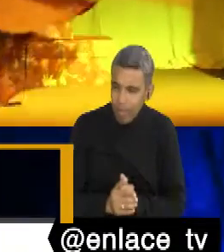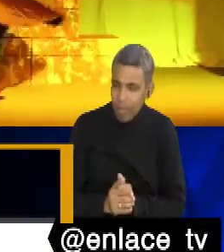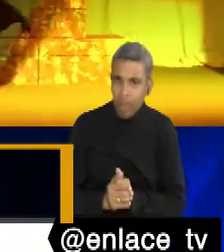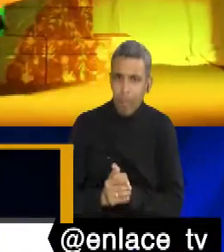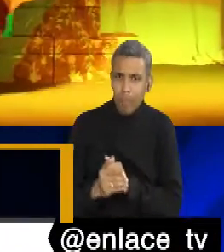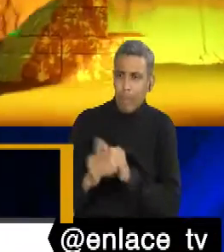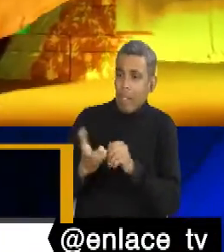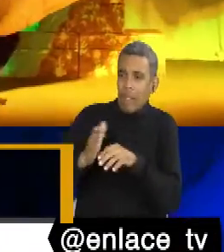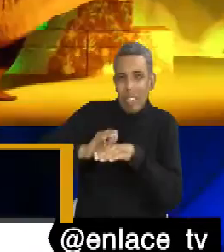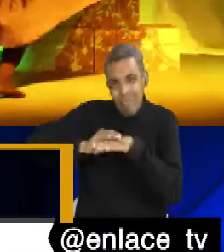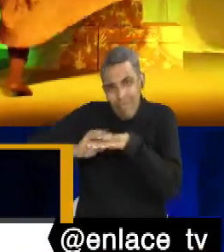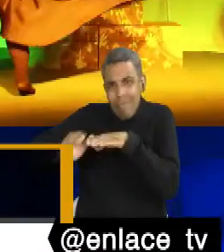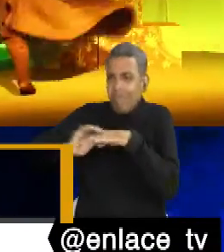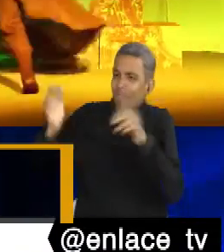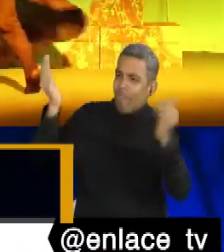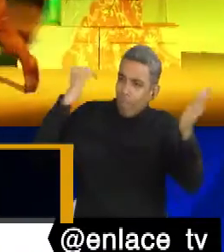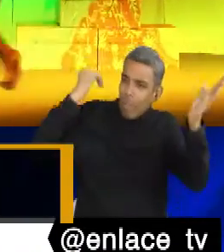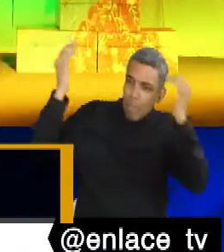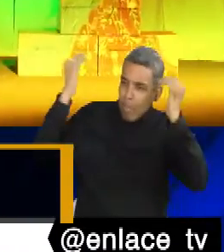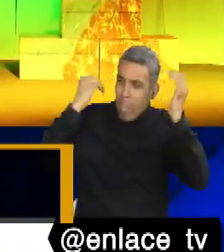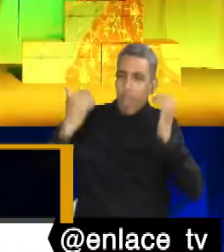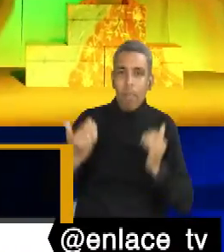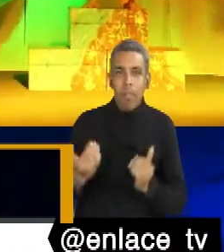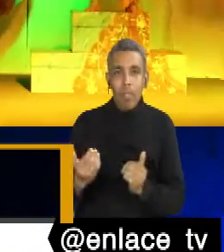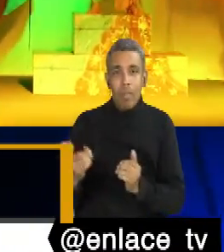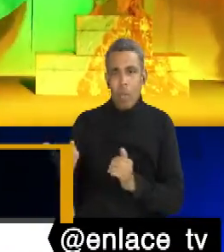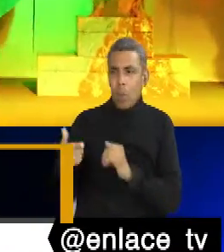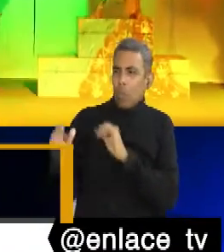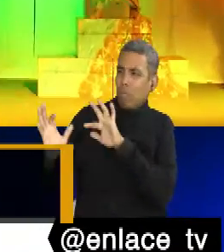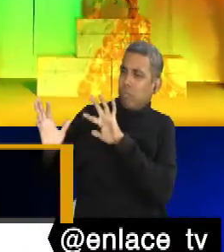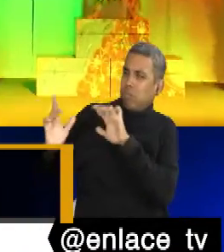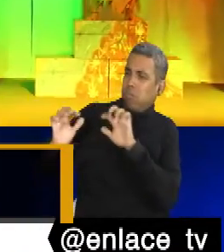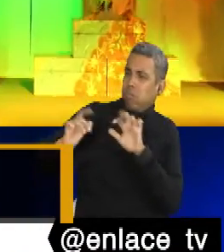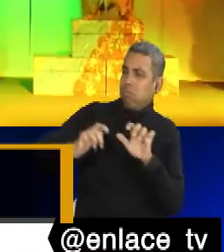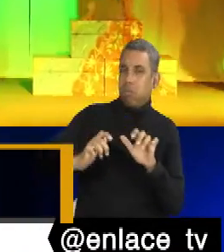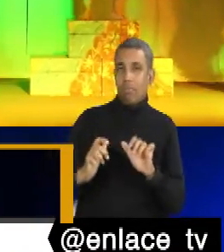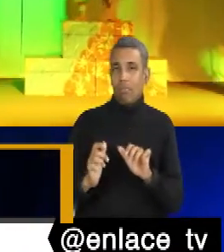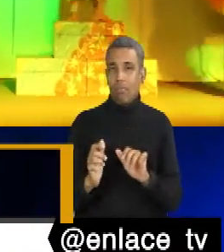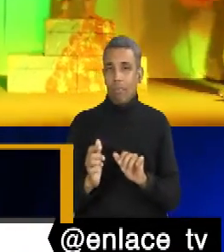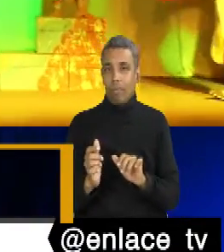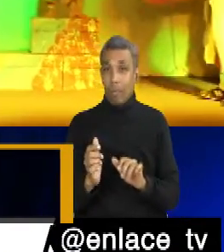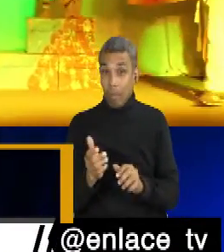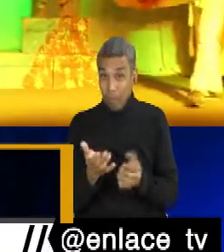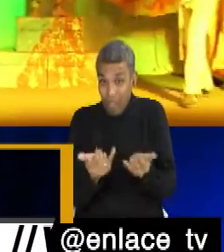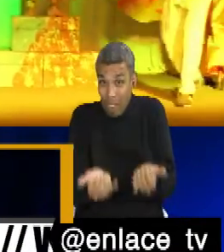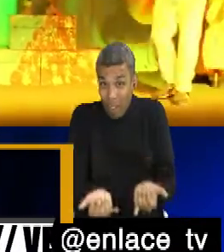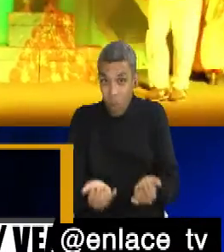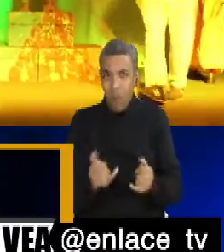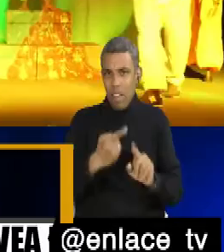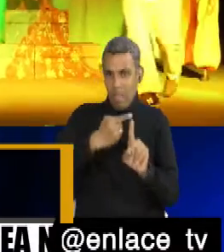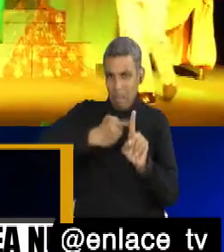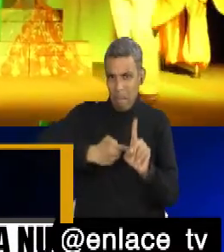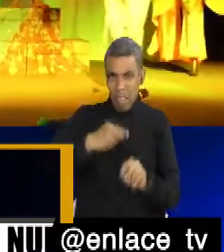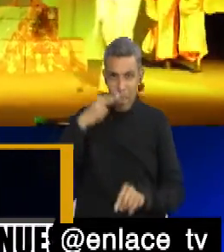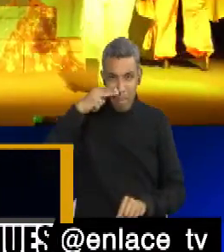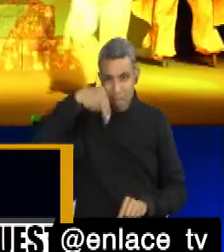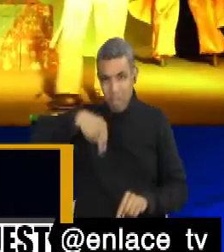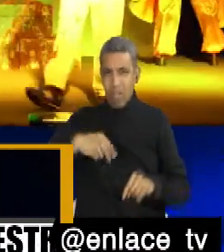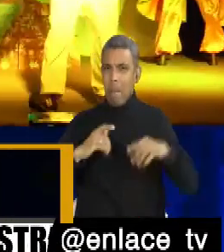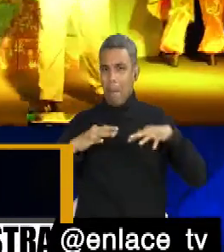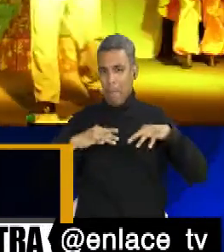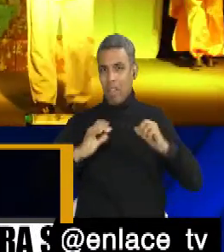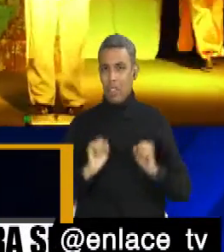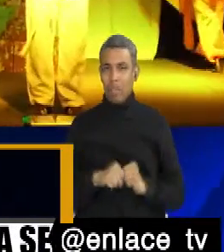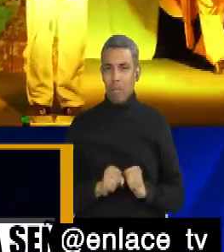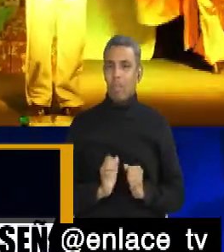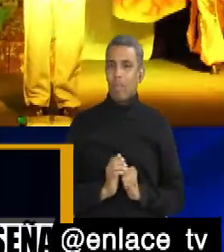la invitación a toda la ciudadanía. En este momento, por ejemplo, estamos en el taller de vacaciones creativas para chicos